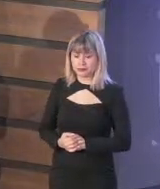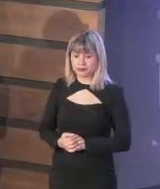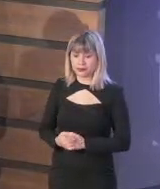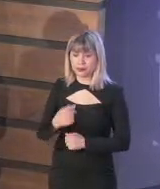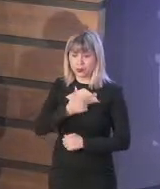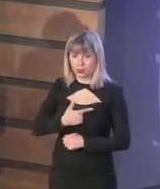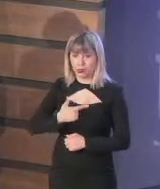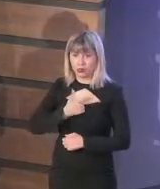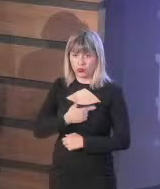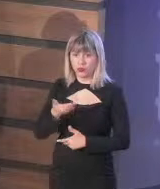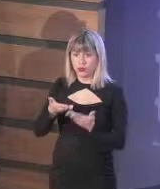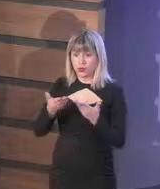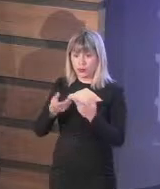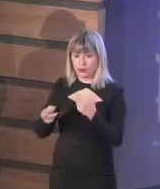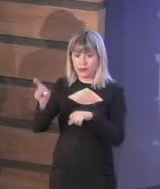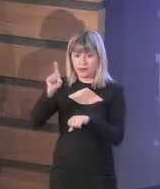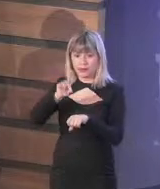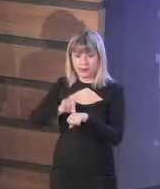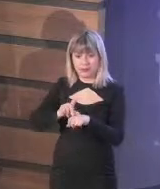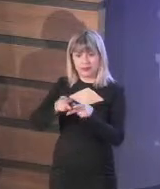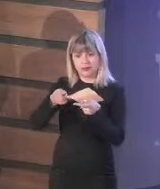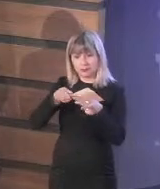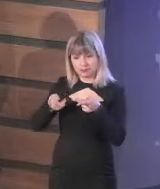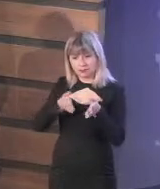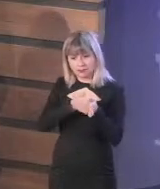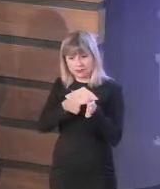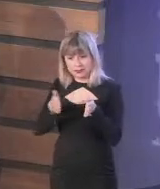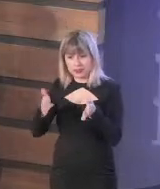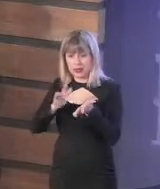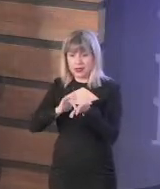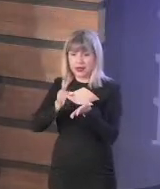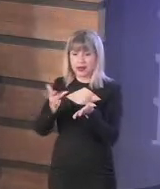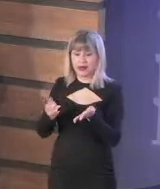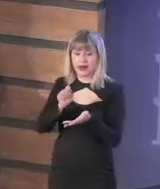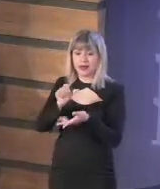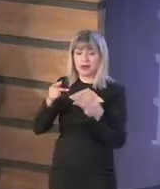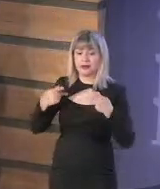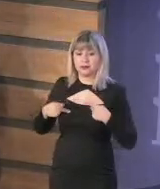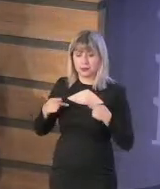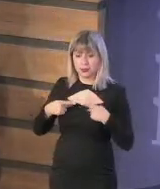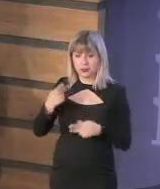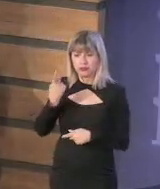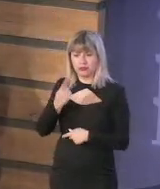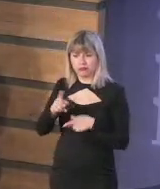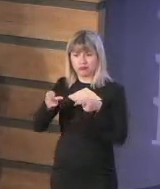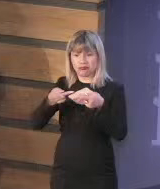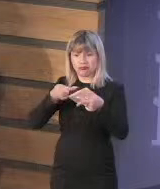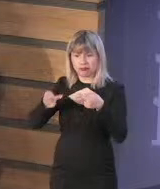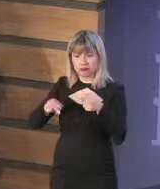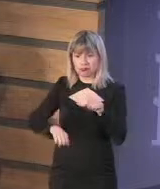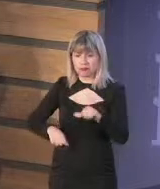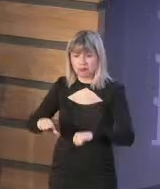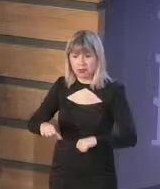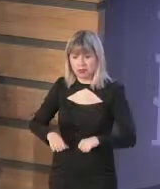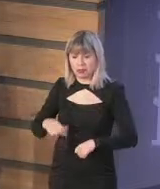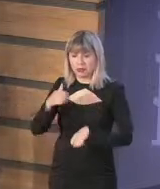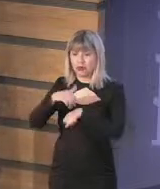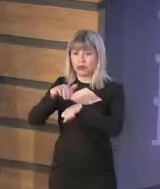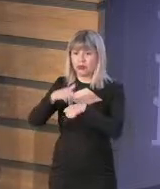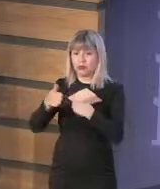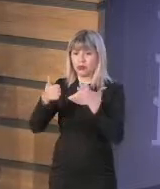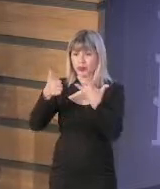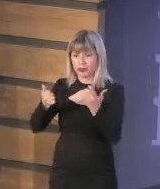placer poder compartir este espacio, agradeciendo a quienes realizan esta actividad en su sexto